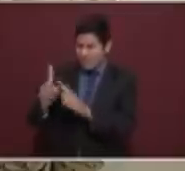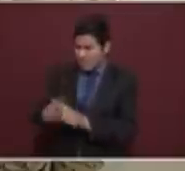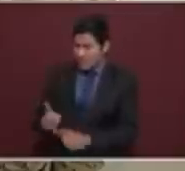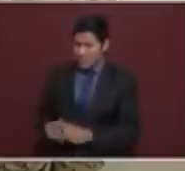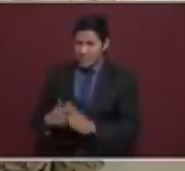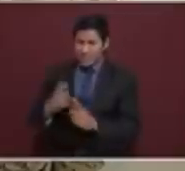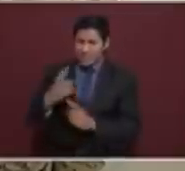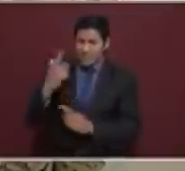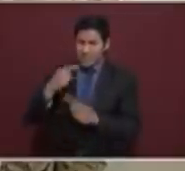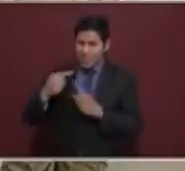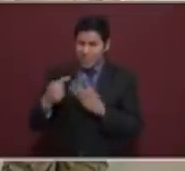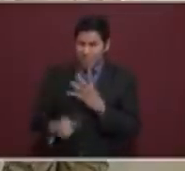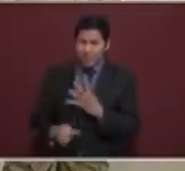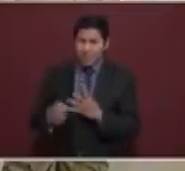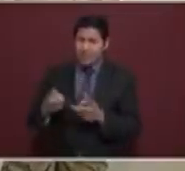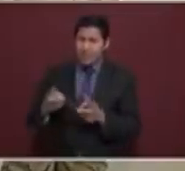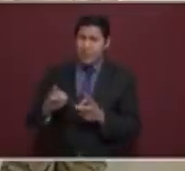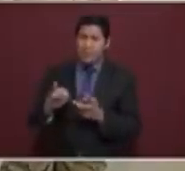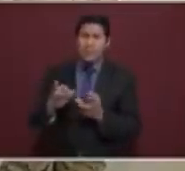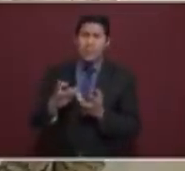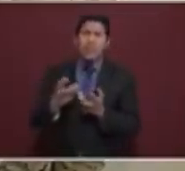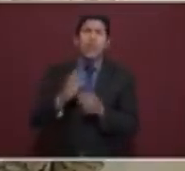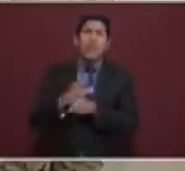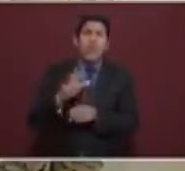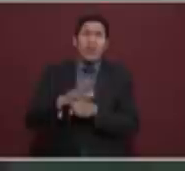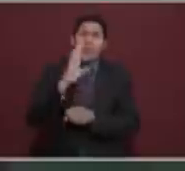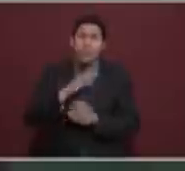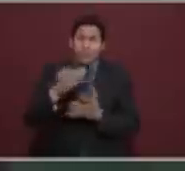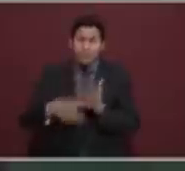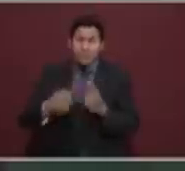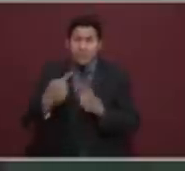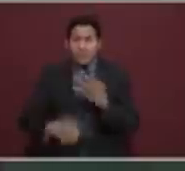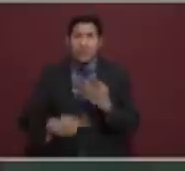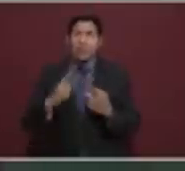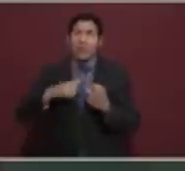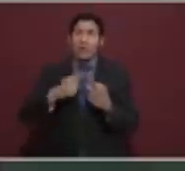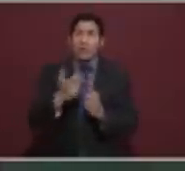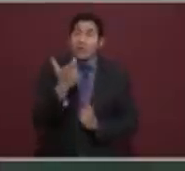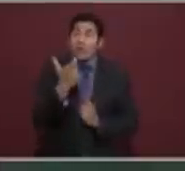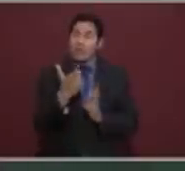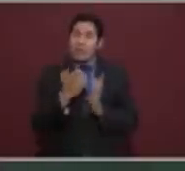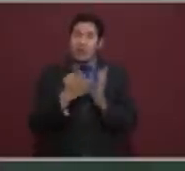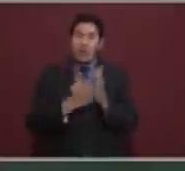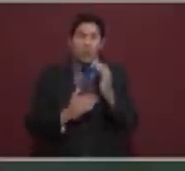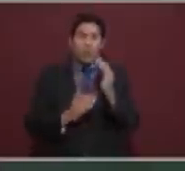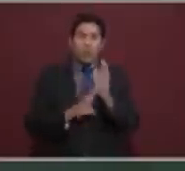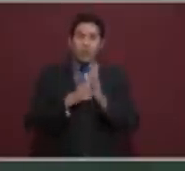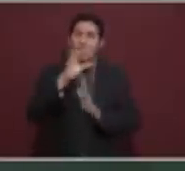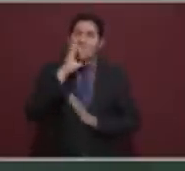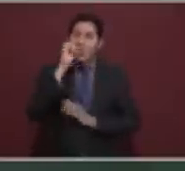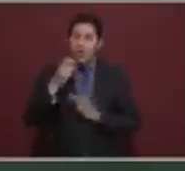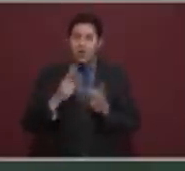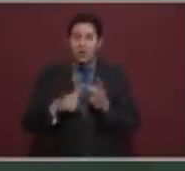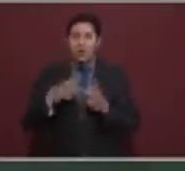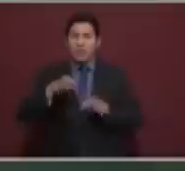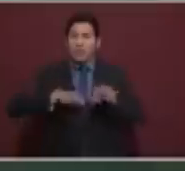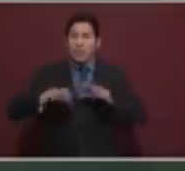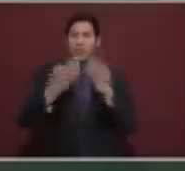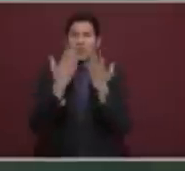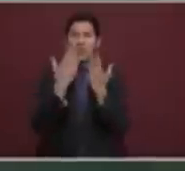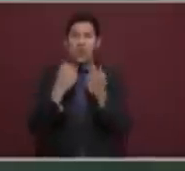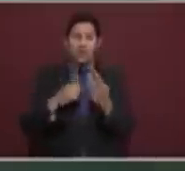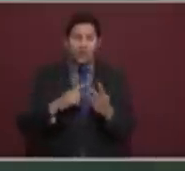la falta de crecimiento económico la falta de empleo los bajos salarios la